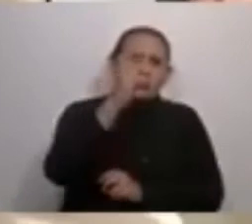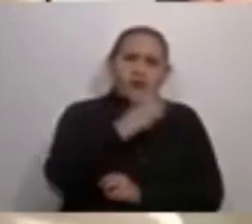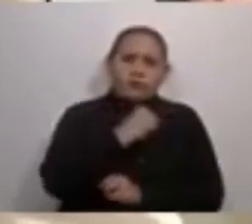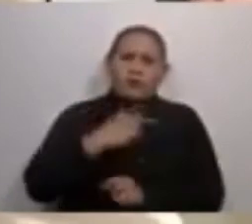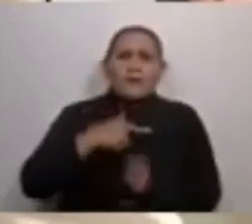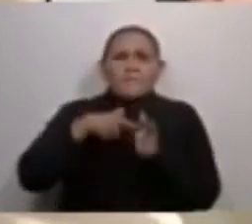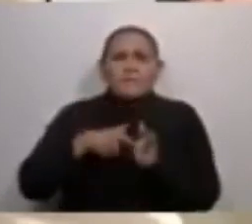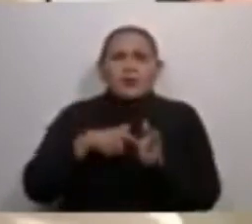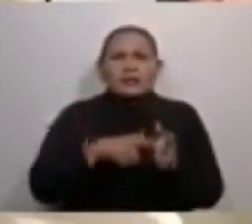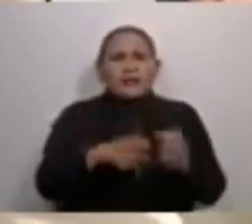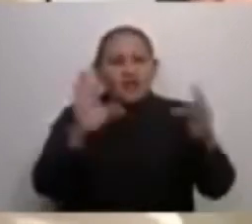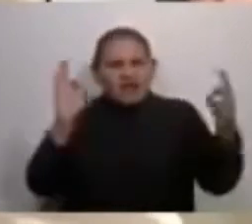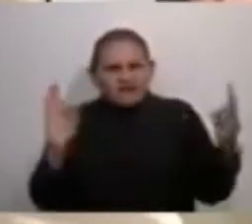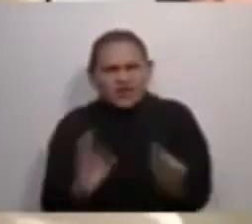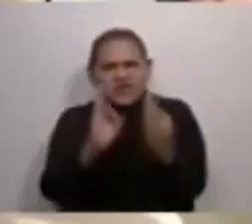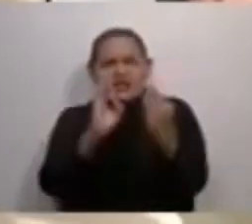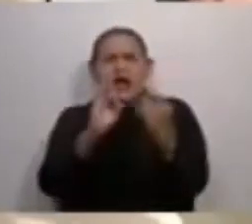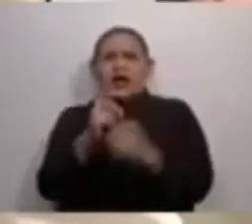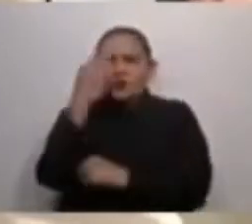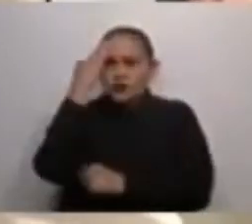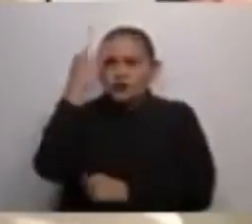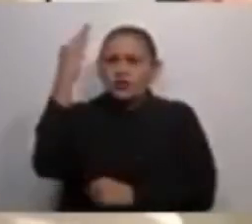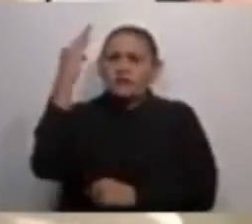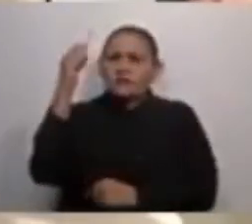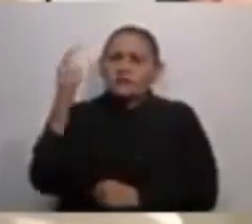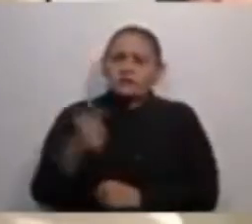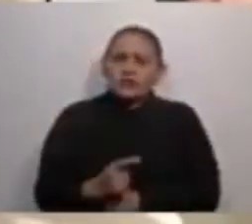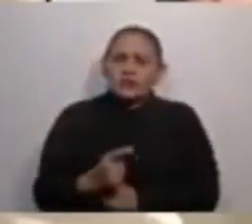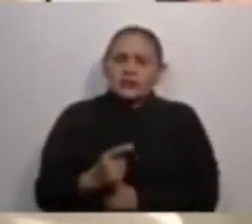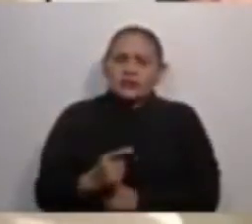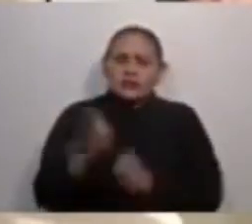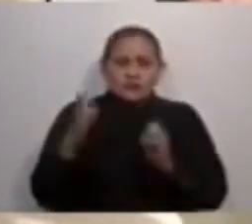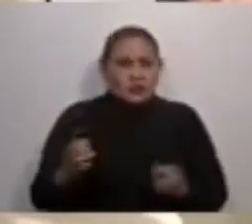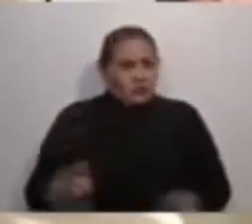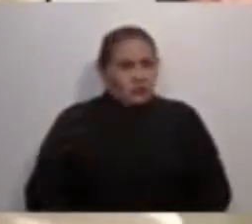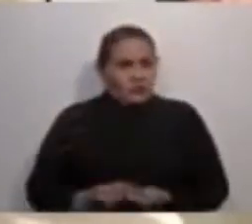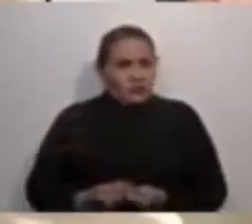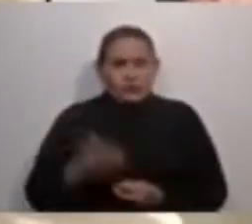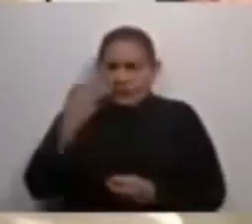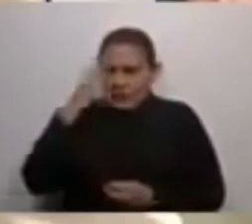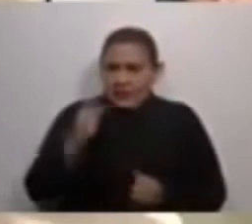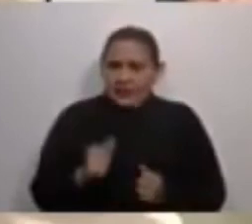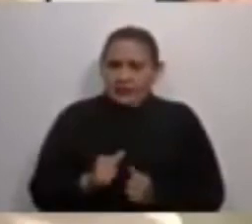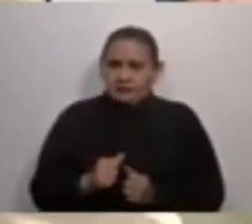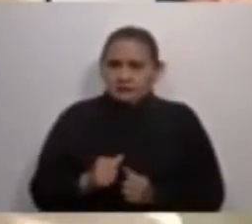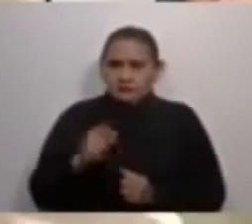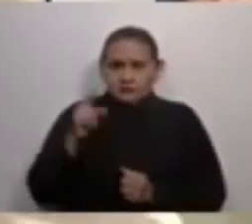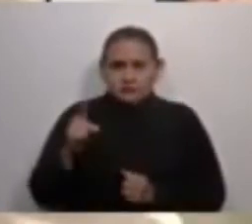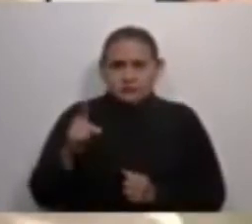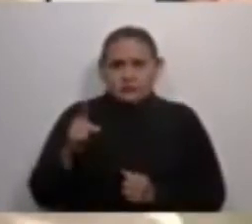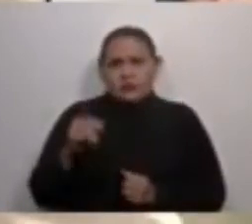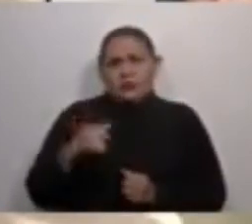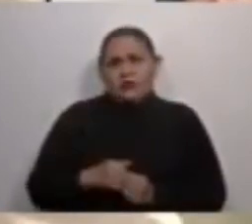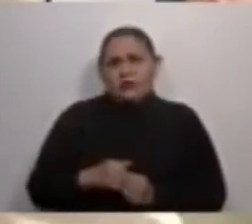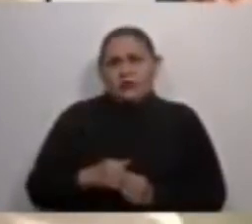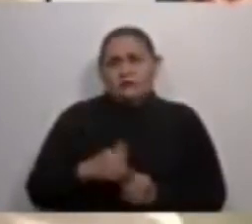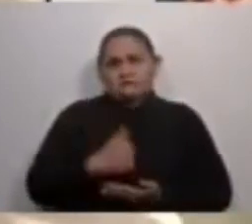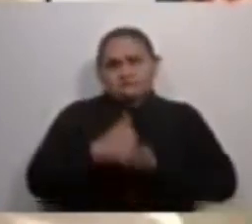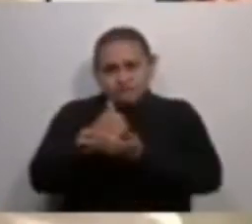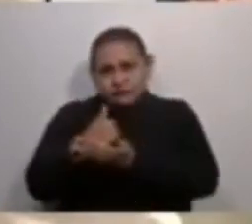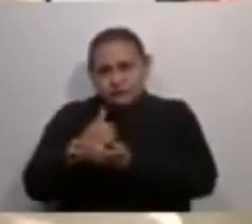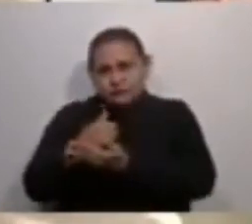seguir enfrentando los tiempos que nos tocó vivir, gobernador. Sé que cuento contigo y sabes que cuentas